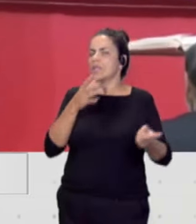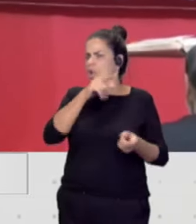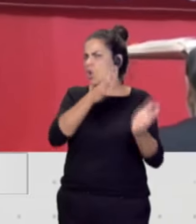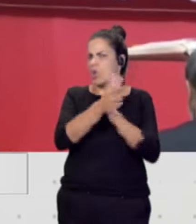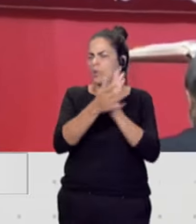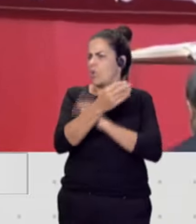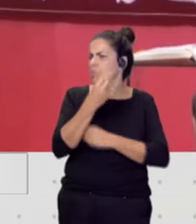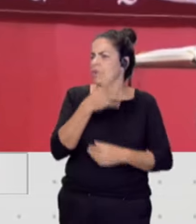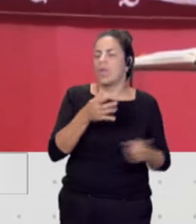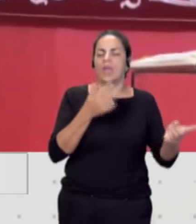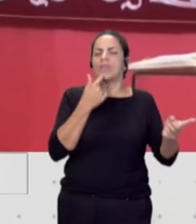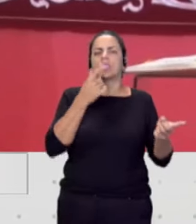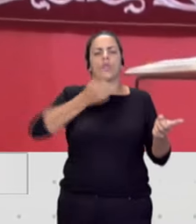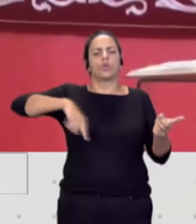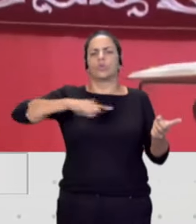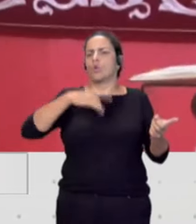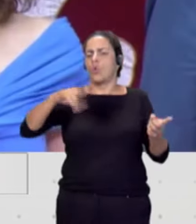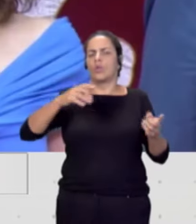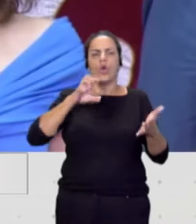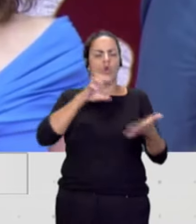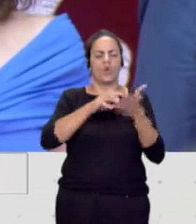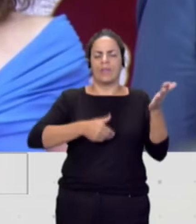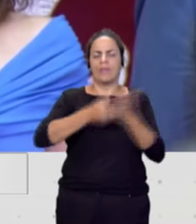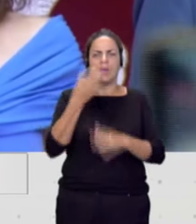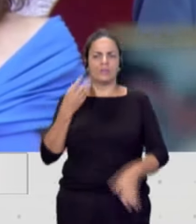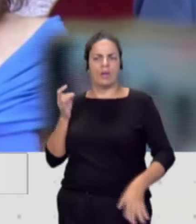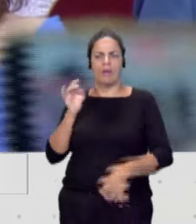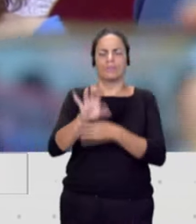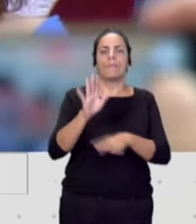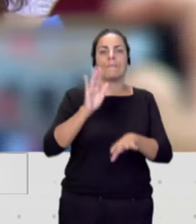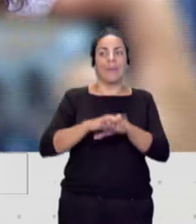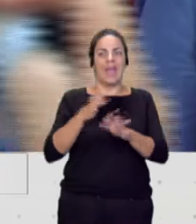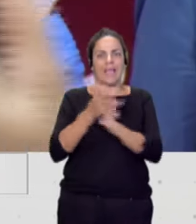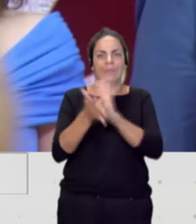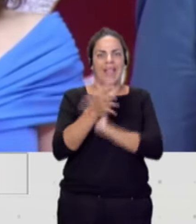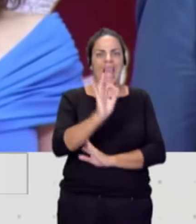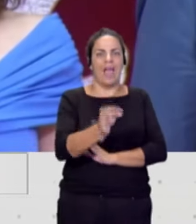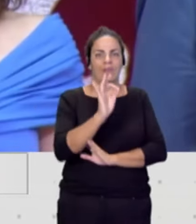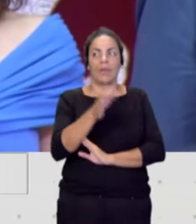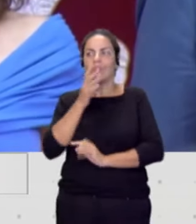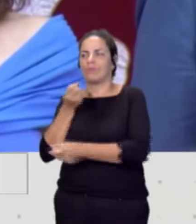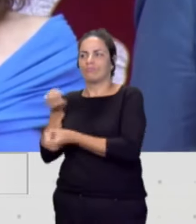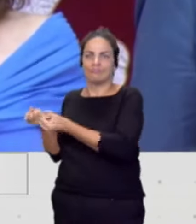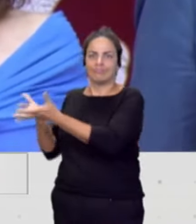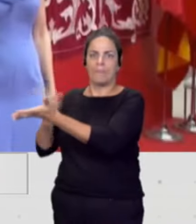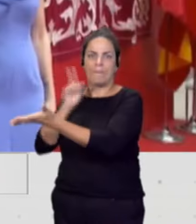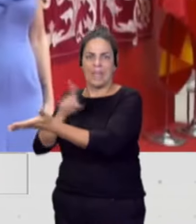asunto, a sacar la nota de prensa desmintiendo, porque era justo al revés. El abogado del